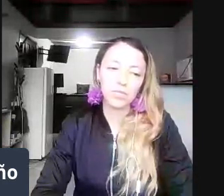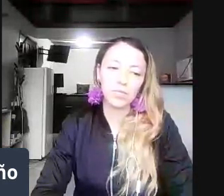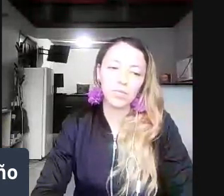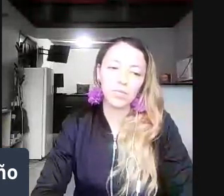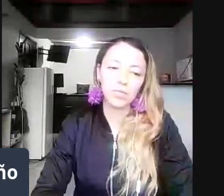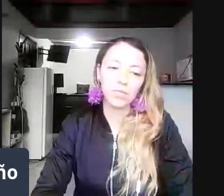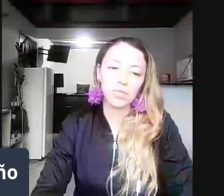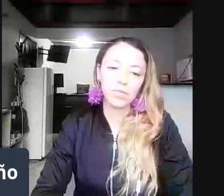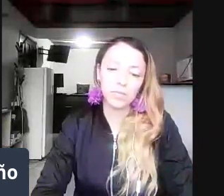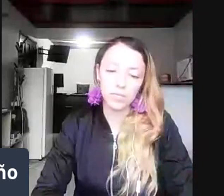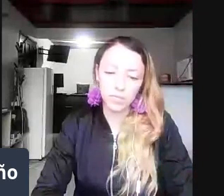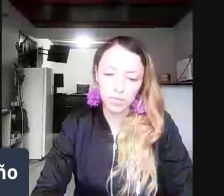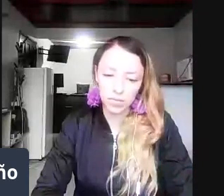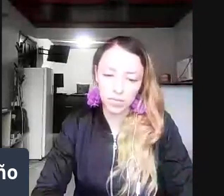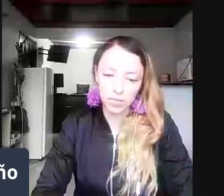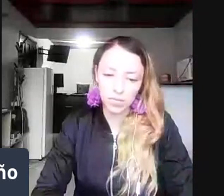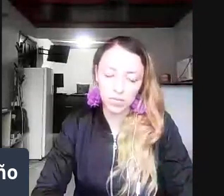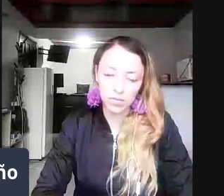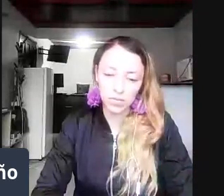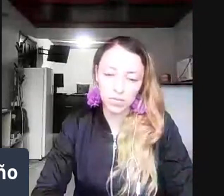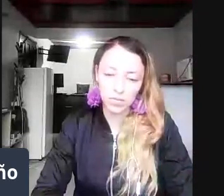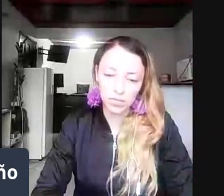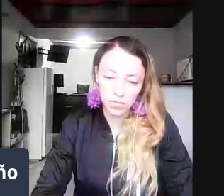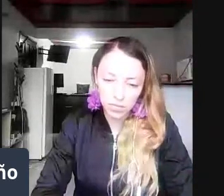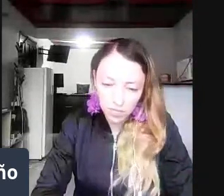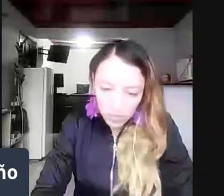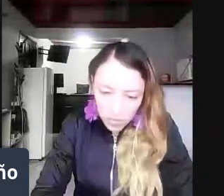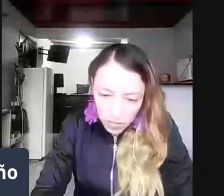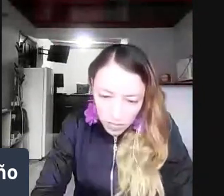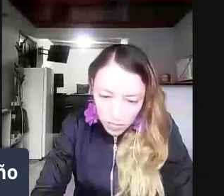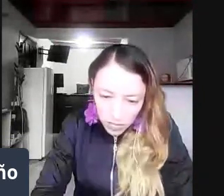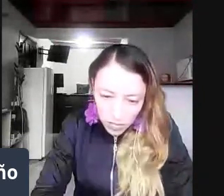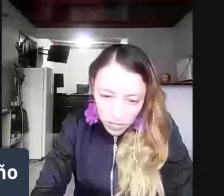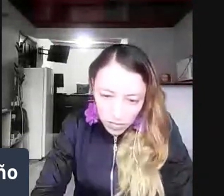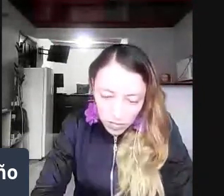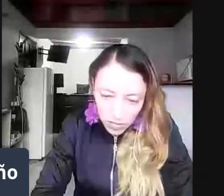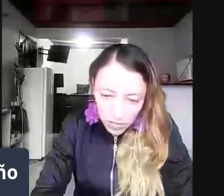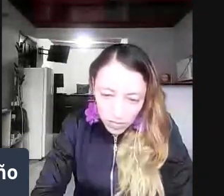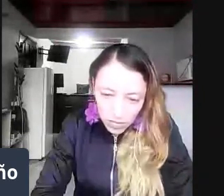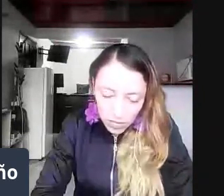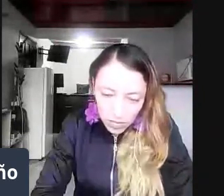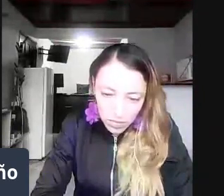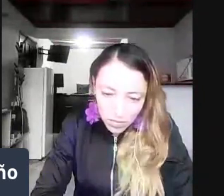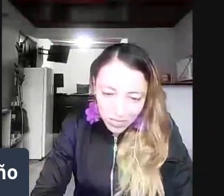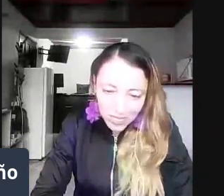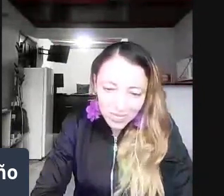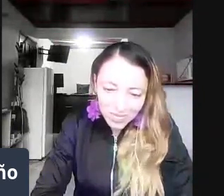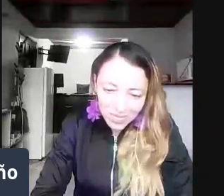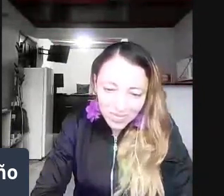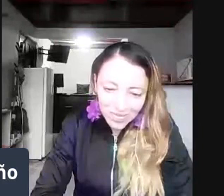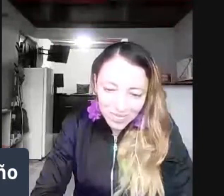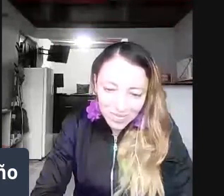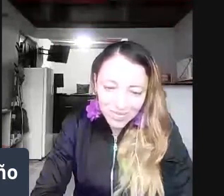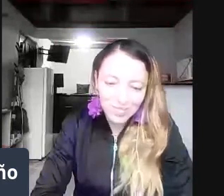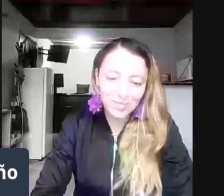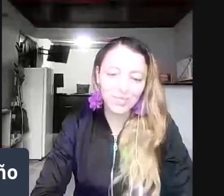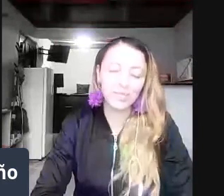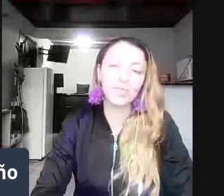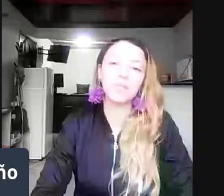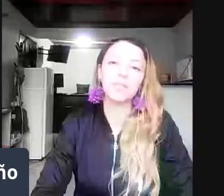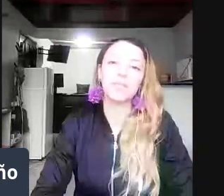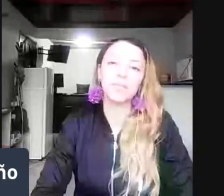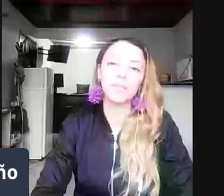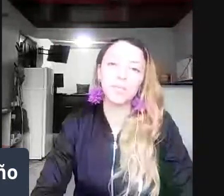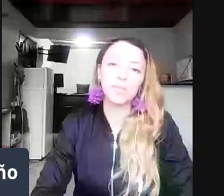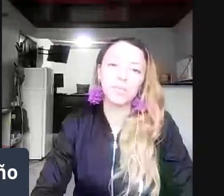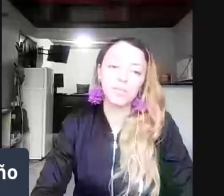reproducir en una novela eso no me parecía que carecía de profundidad frente a lo